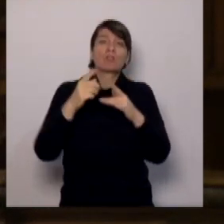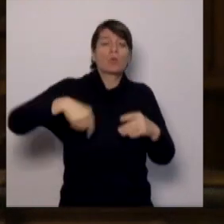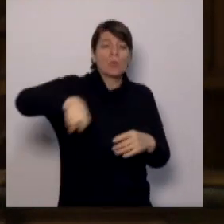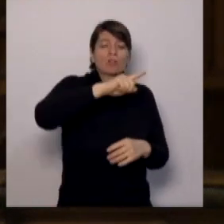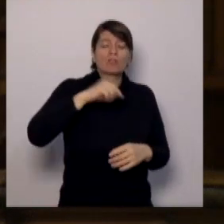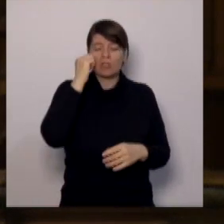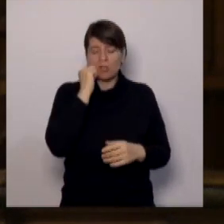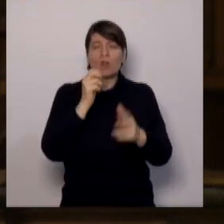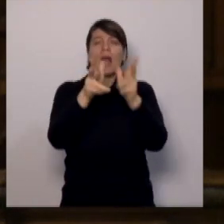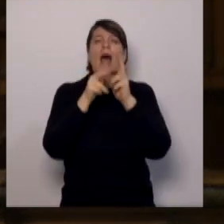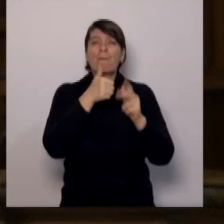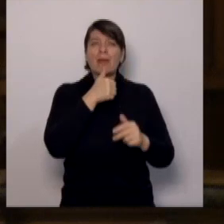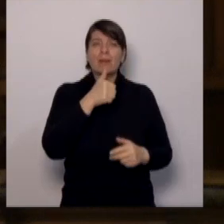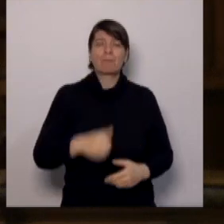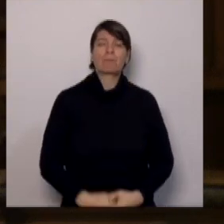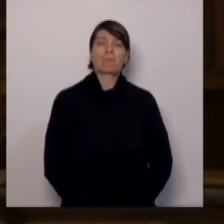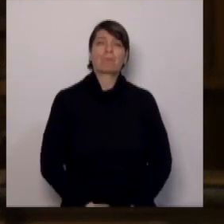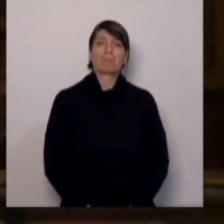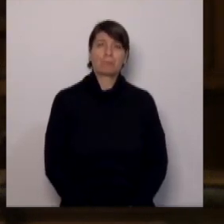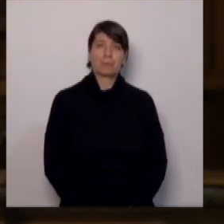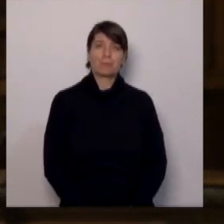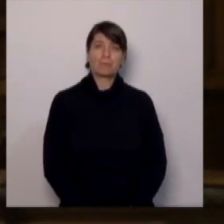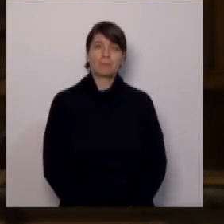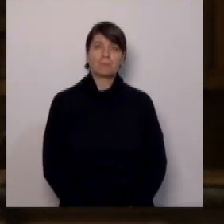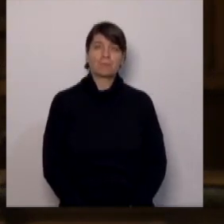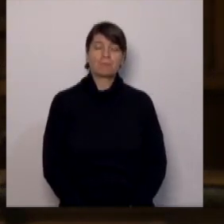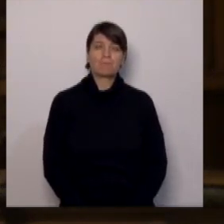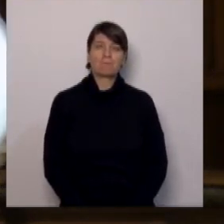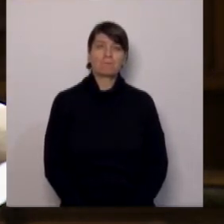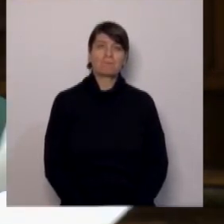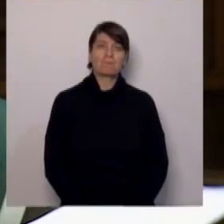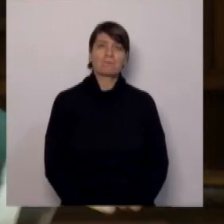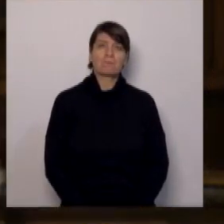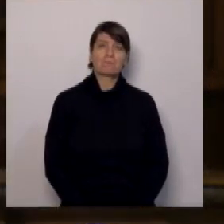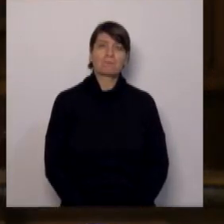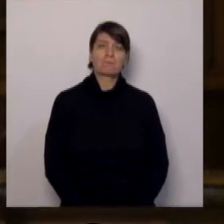Por Jesucristo nuestro Señor. Amén.